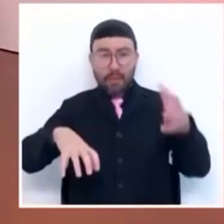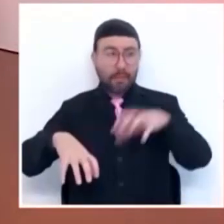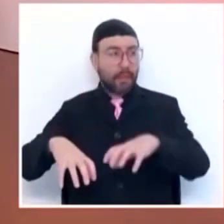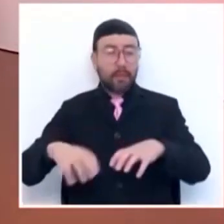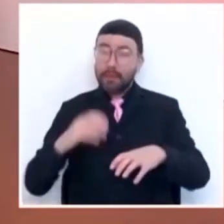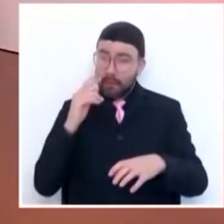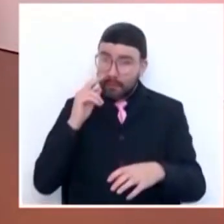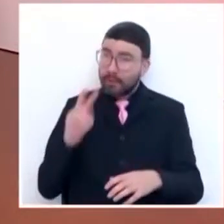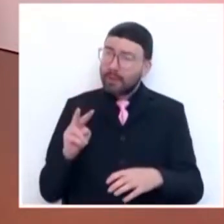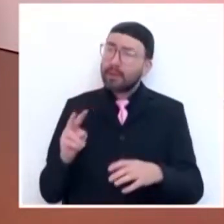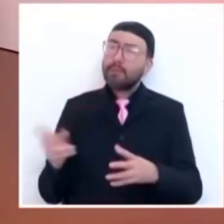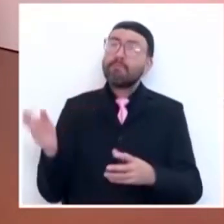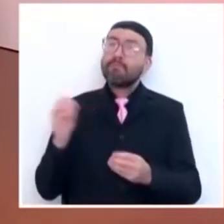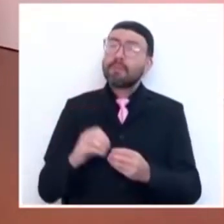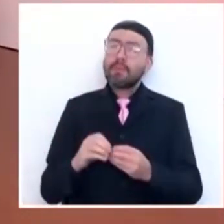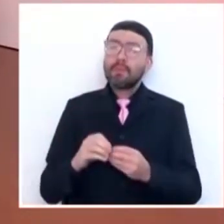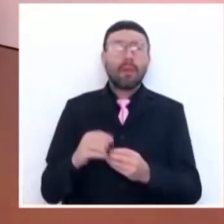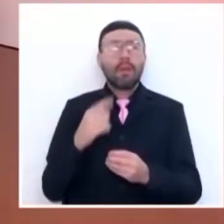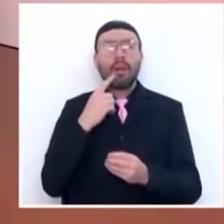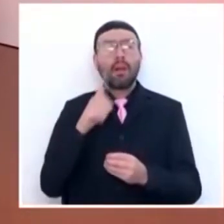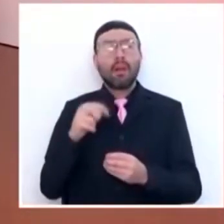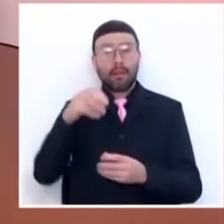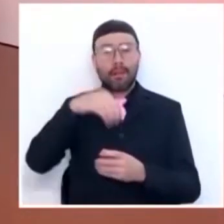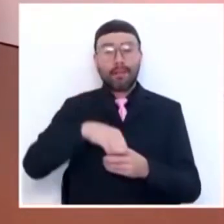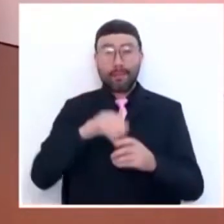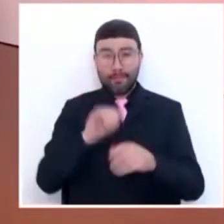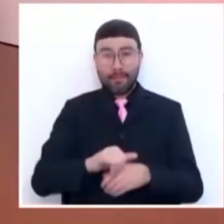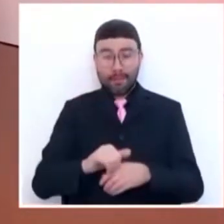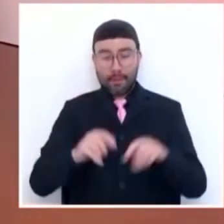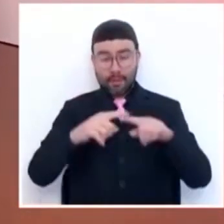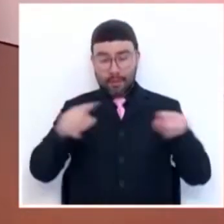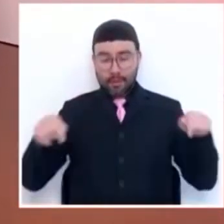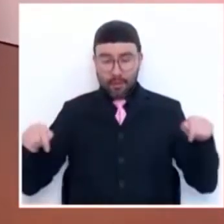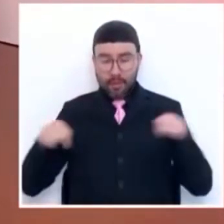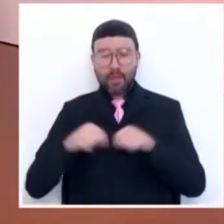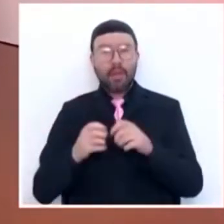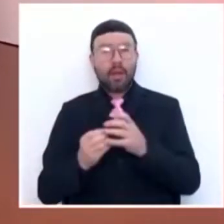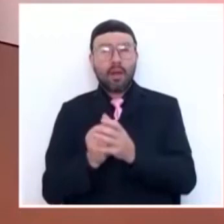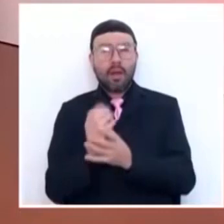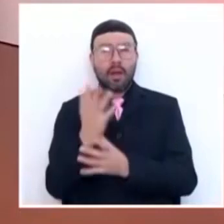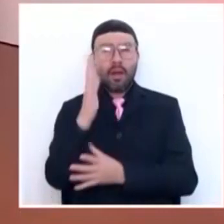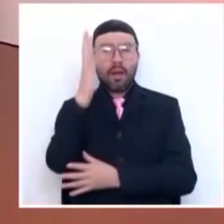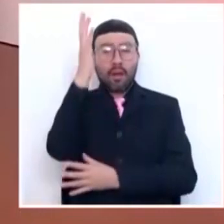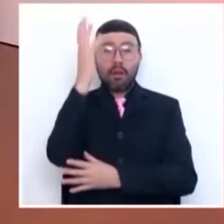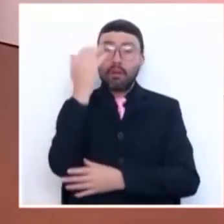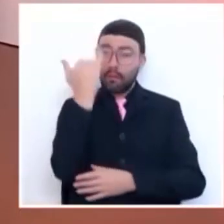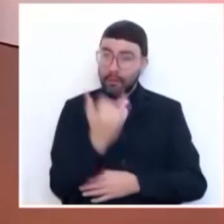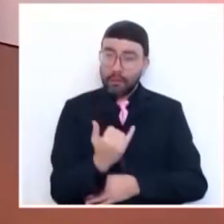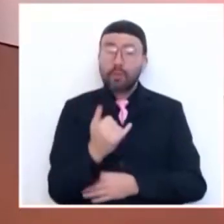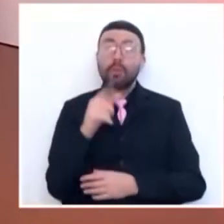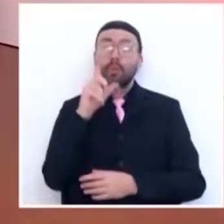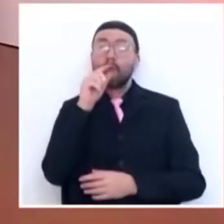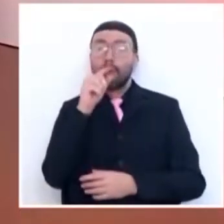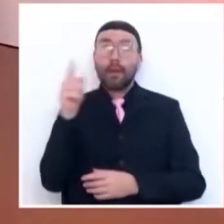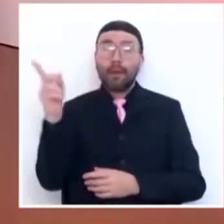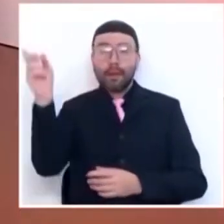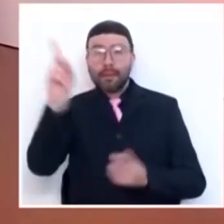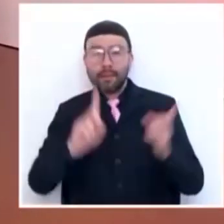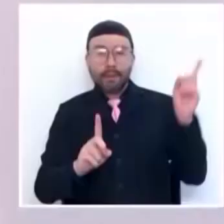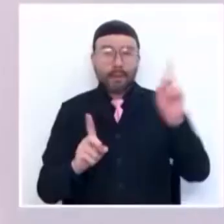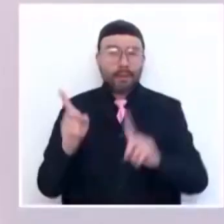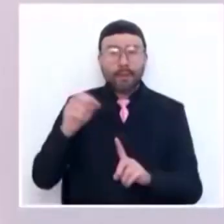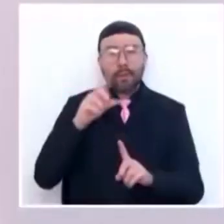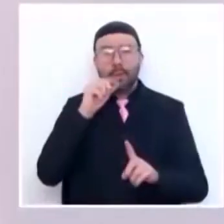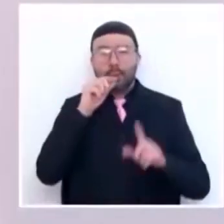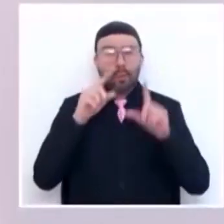más imágenes, por favor. Hay un árbol dentro del salón que acoge los pájaros que llegan allí, y